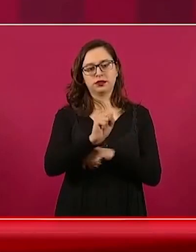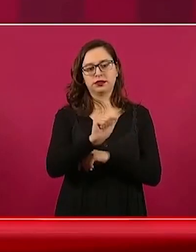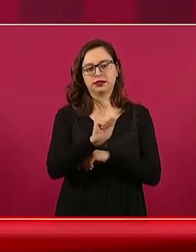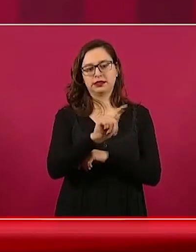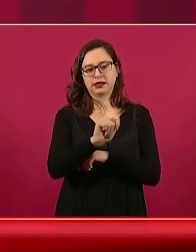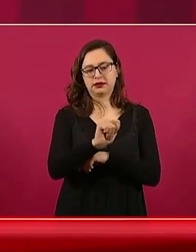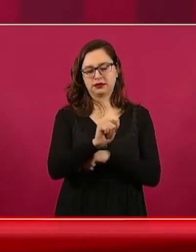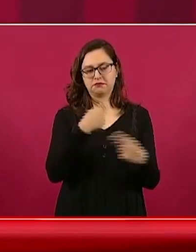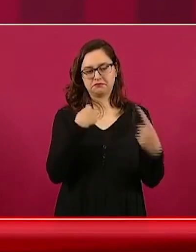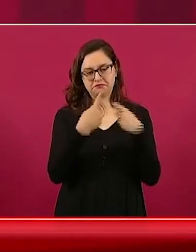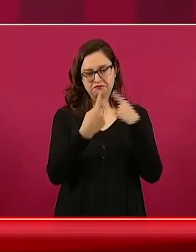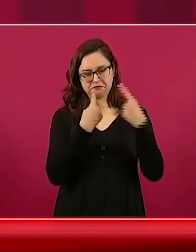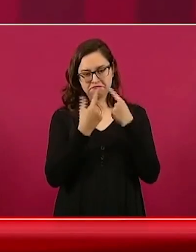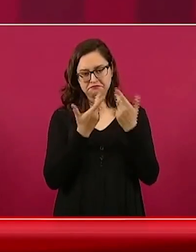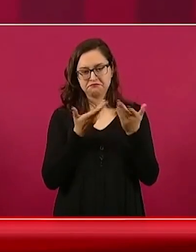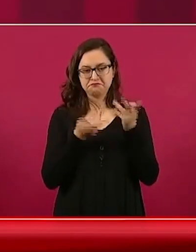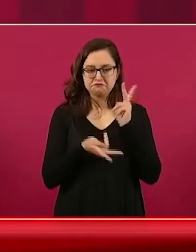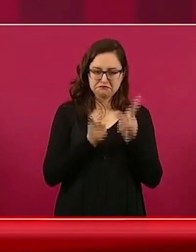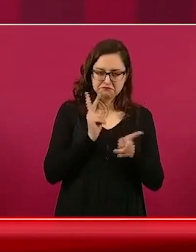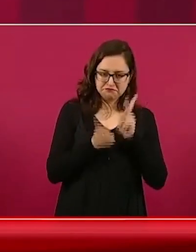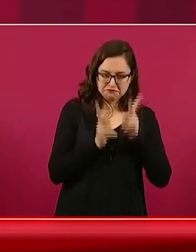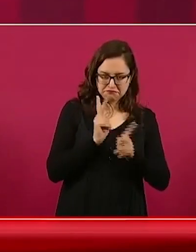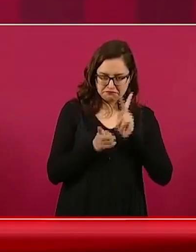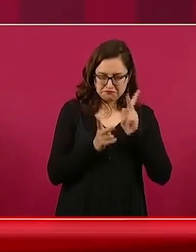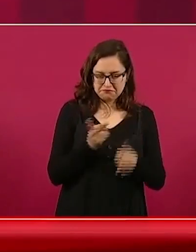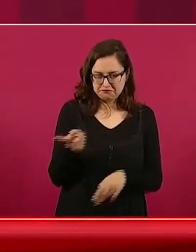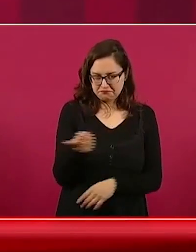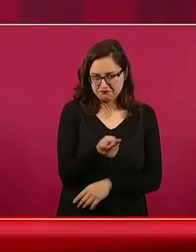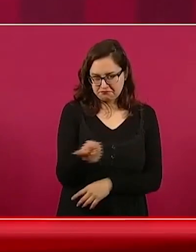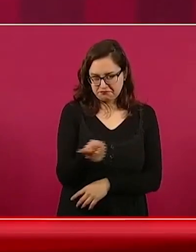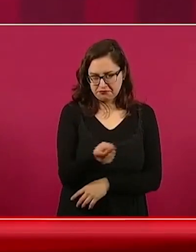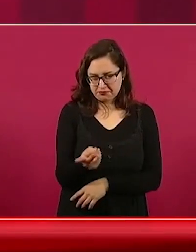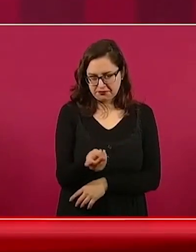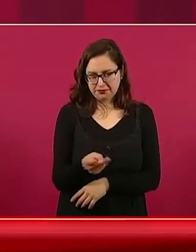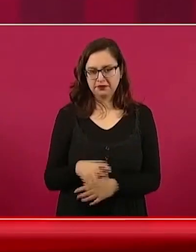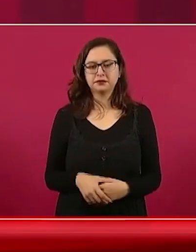pero que puedan